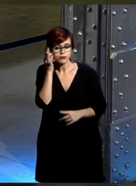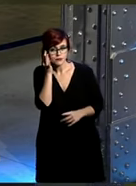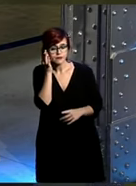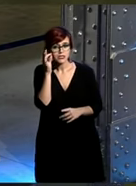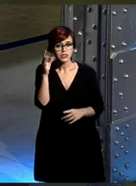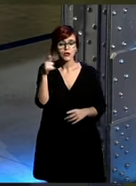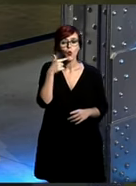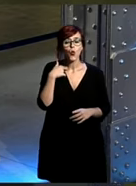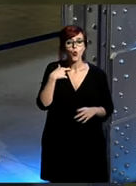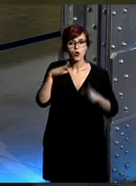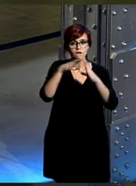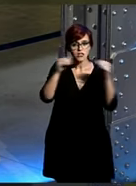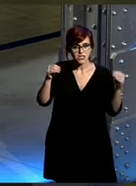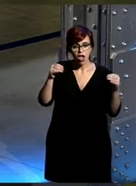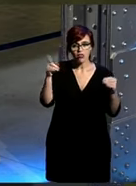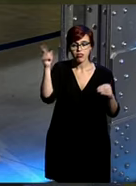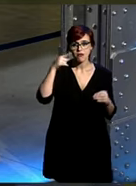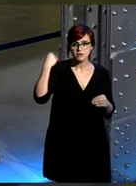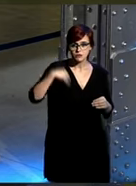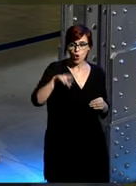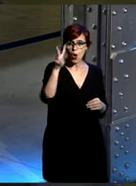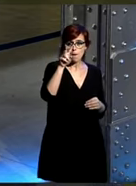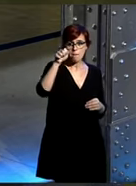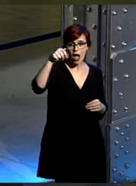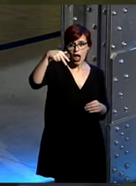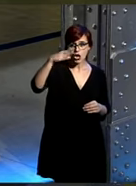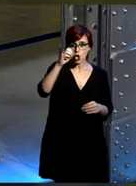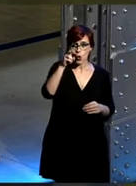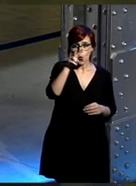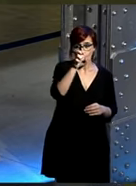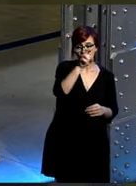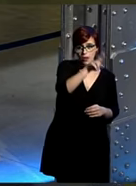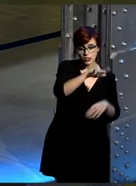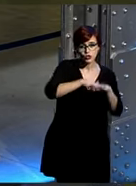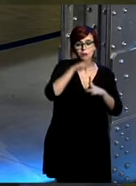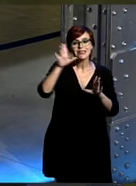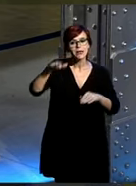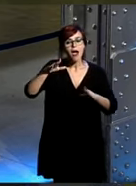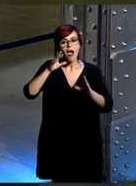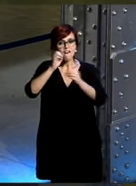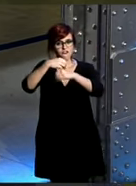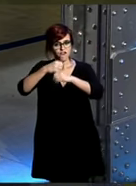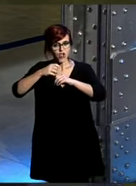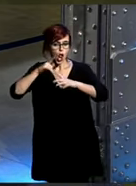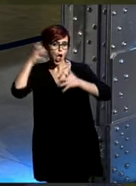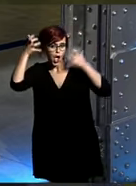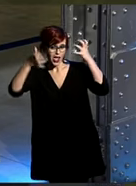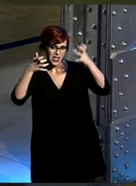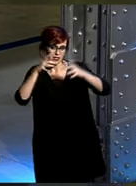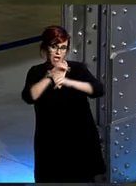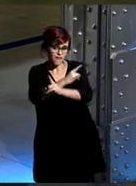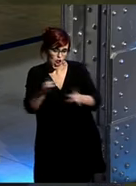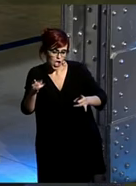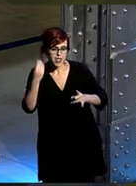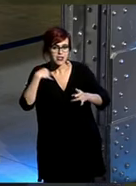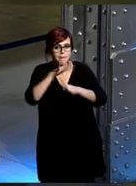Simon Fraser en Vancouver, que en el ámbito de la biología marina, que es de donde yo vengo, es de las más prestigiosas del mundo, tuvieron la